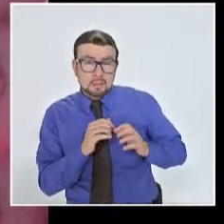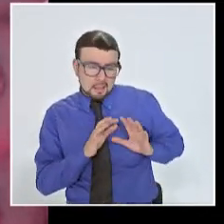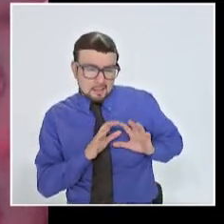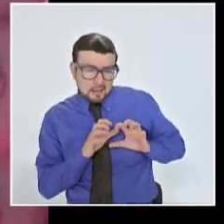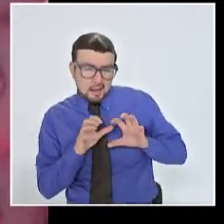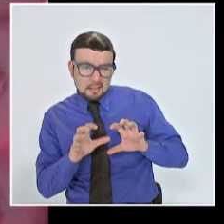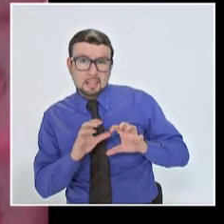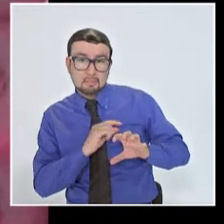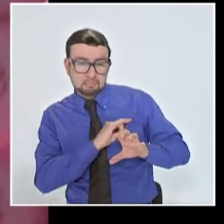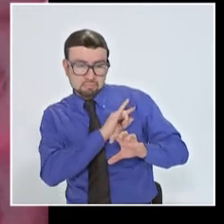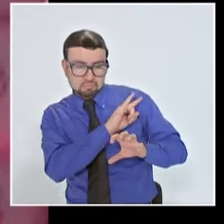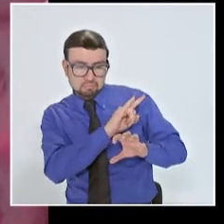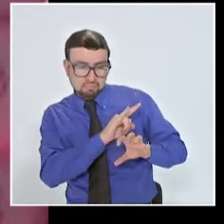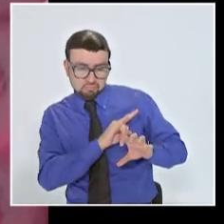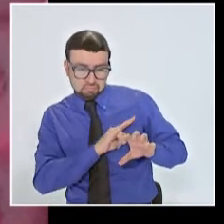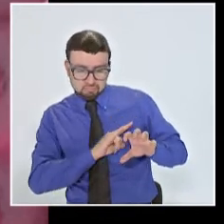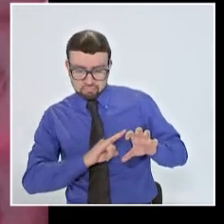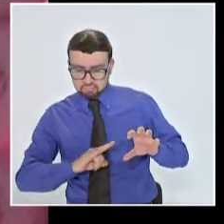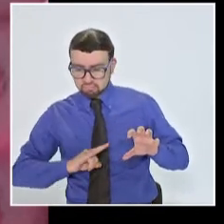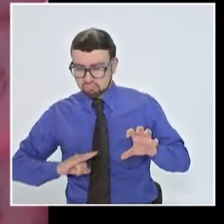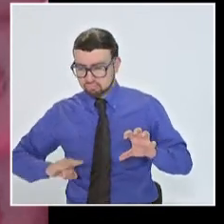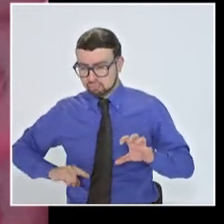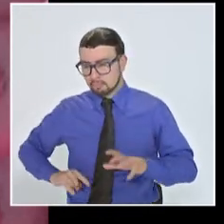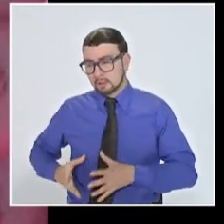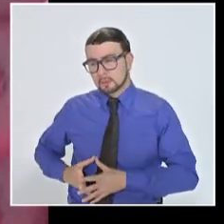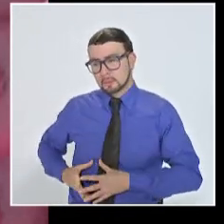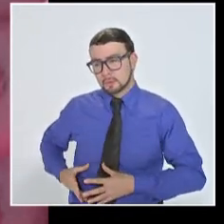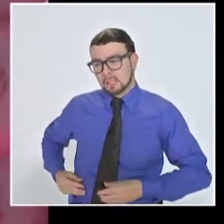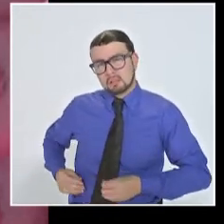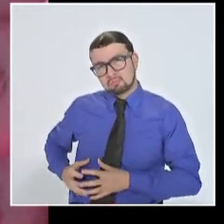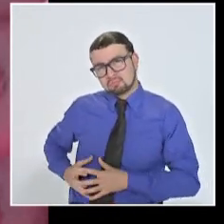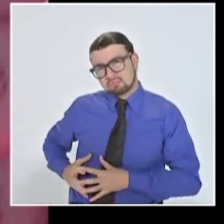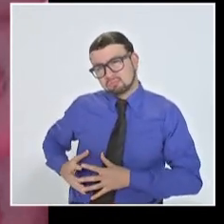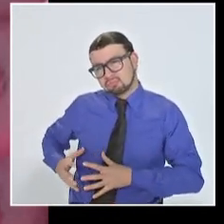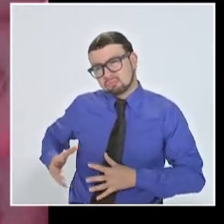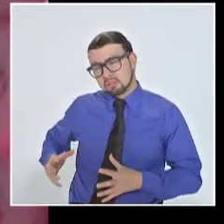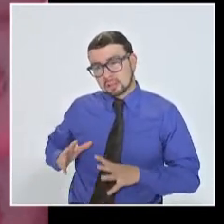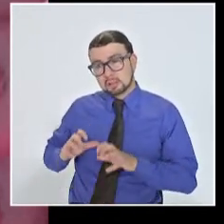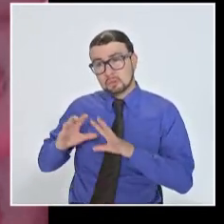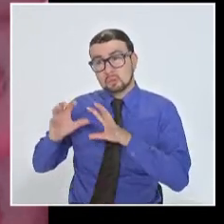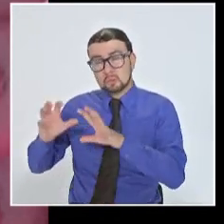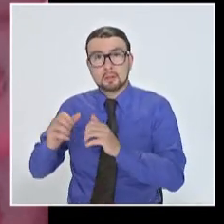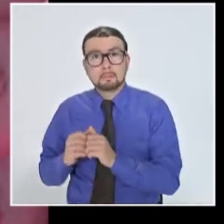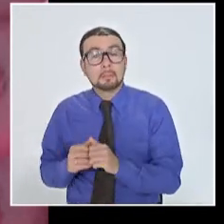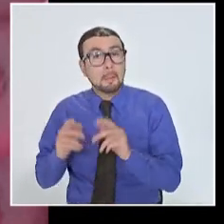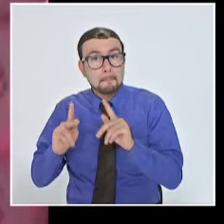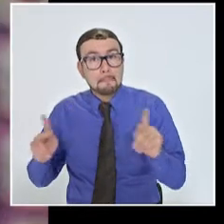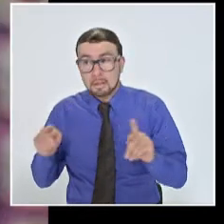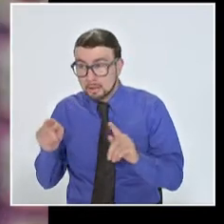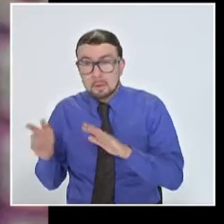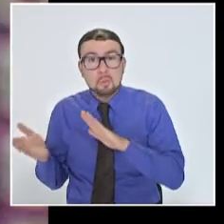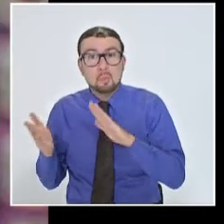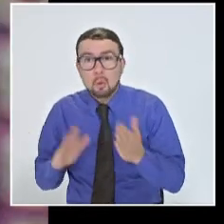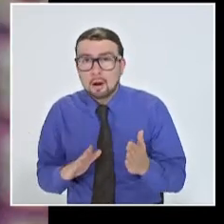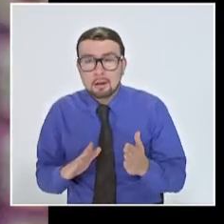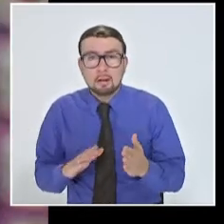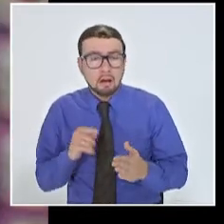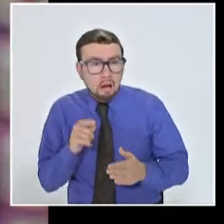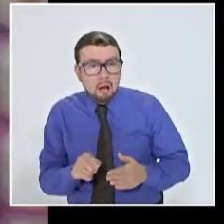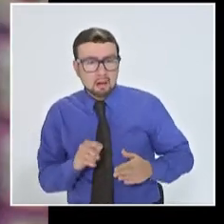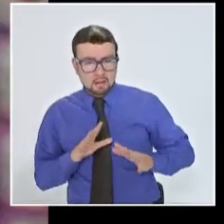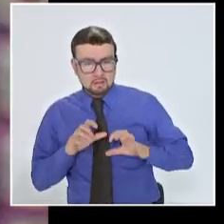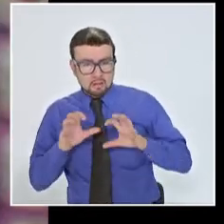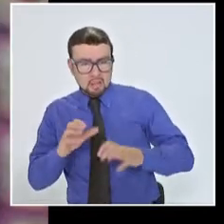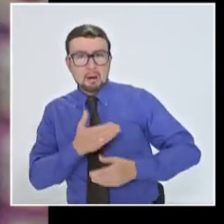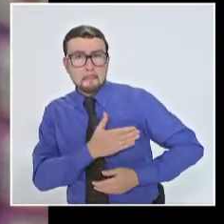al hígado y hacer metástasis y crecer. Realmente las personas no mueren porque tienen una enfermedad en el seno. Las